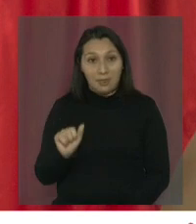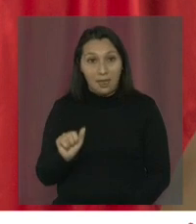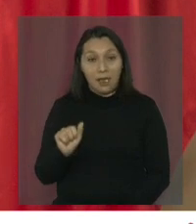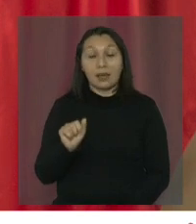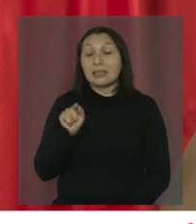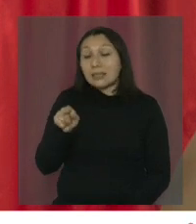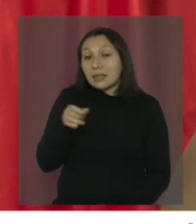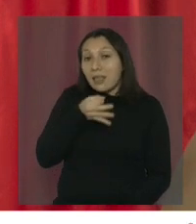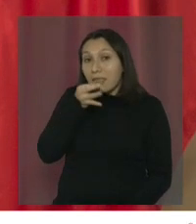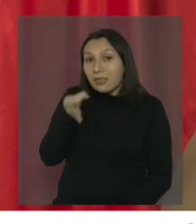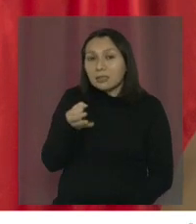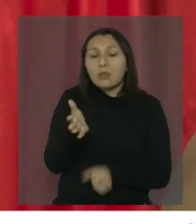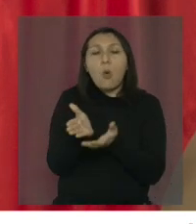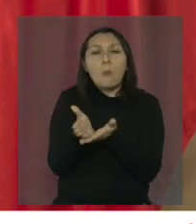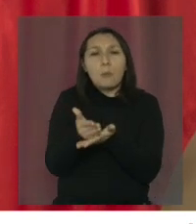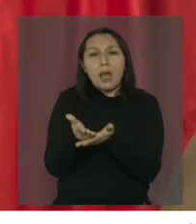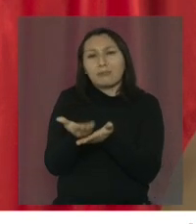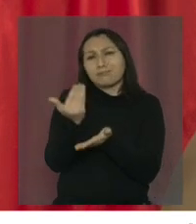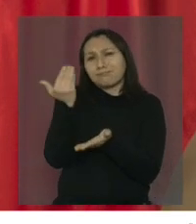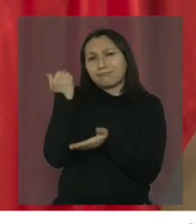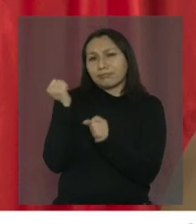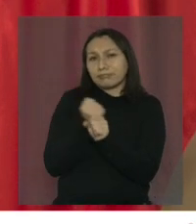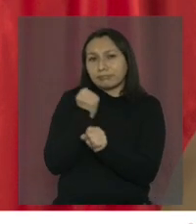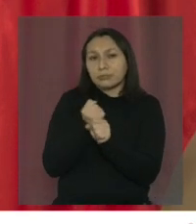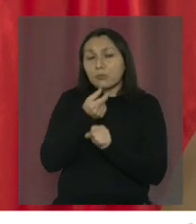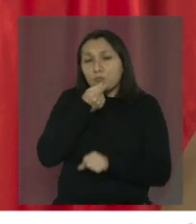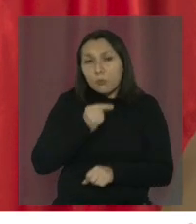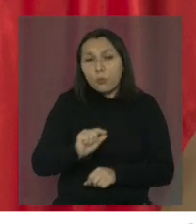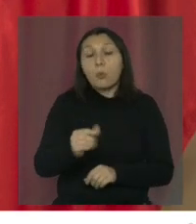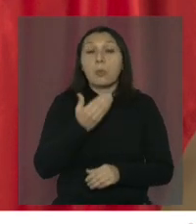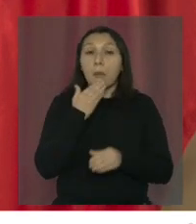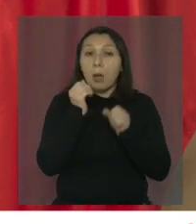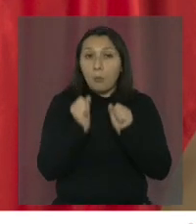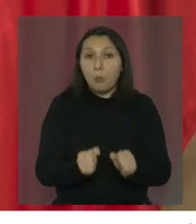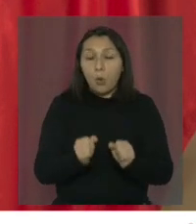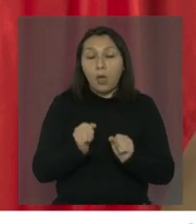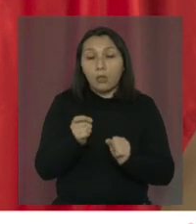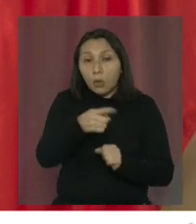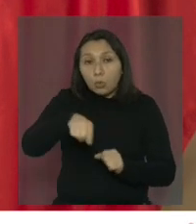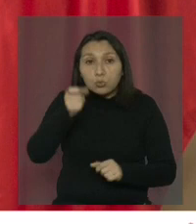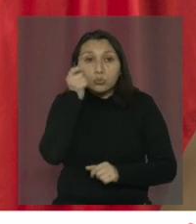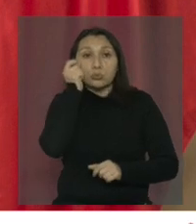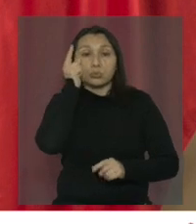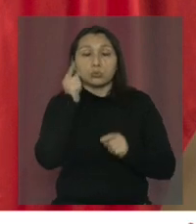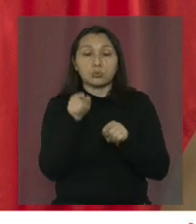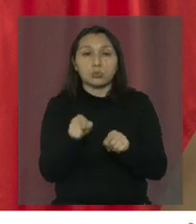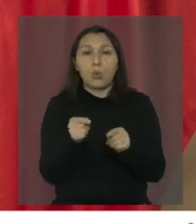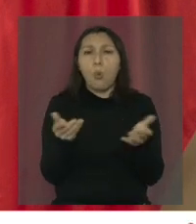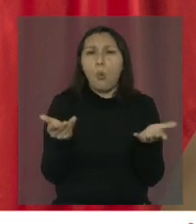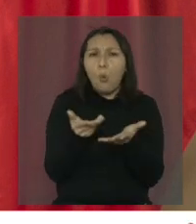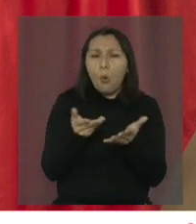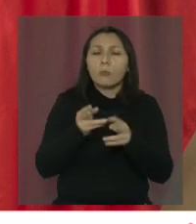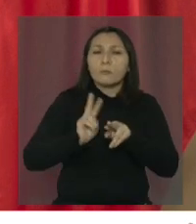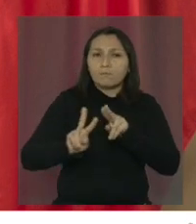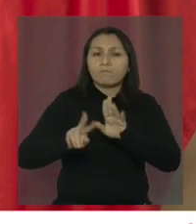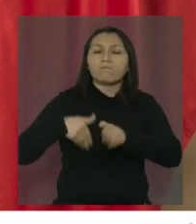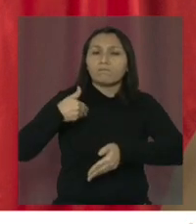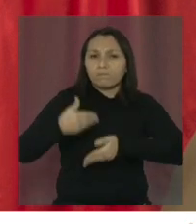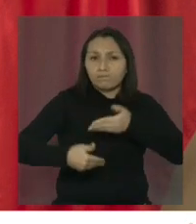es que aquí hay un plan que se ha venido trabajando y que prontamente también podrán conocer sobre cómo se va a ir ejecutando